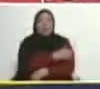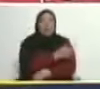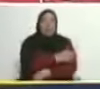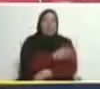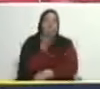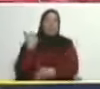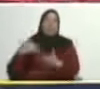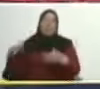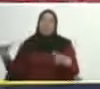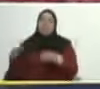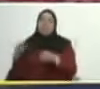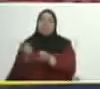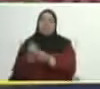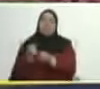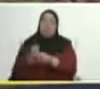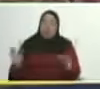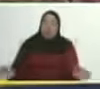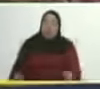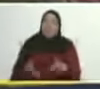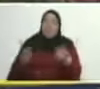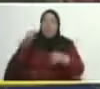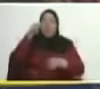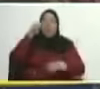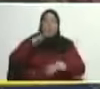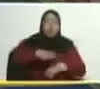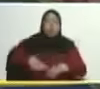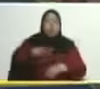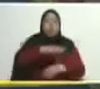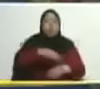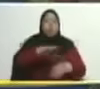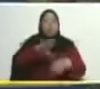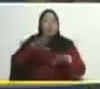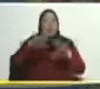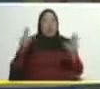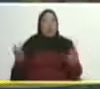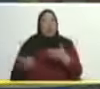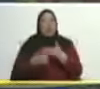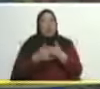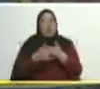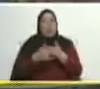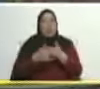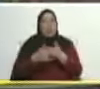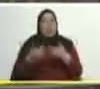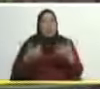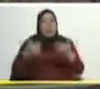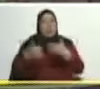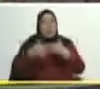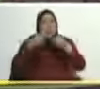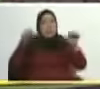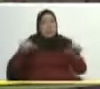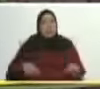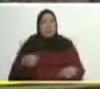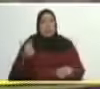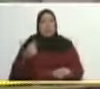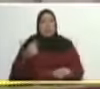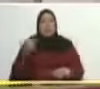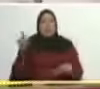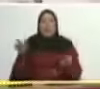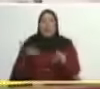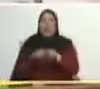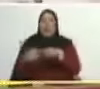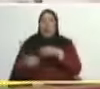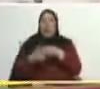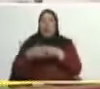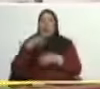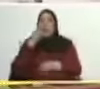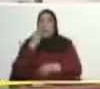del medio, promovamos el debate y la lucha de calle contra el neofascismo, contra el fascismo, contra el